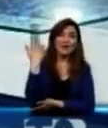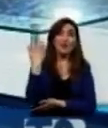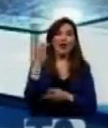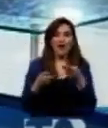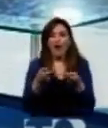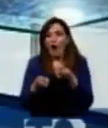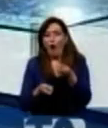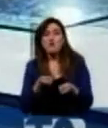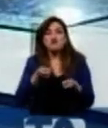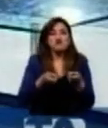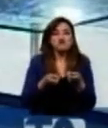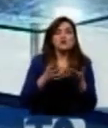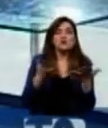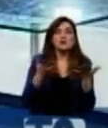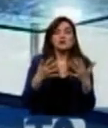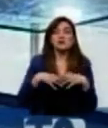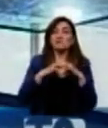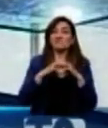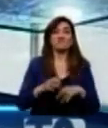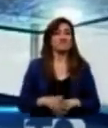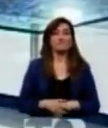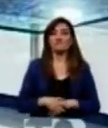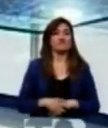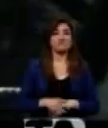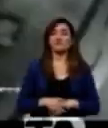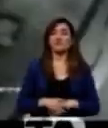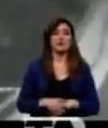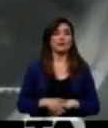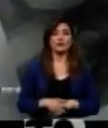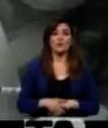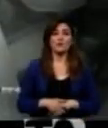eran motores comerciales, aún no se recuperan.